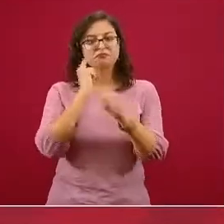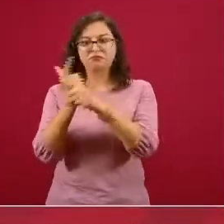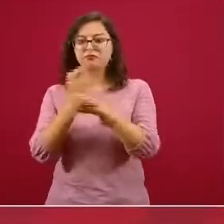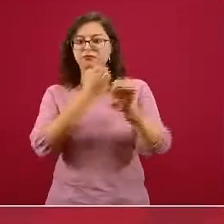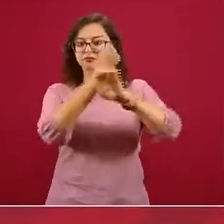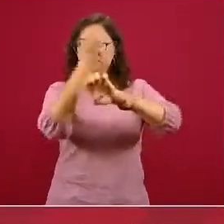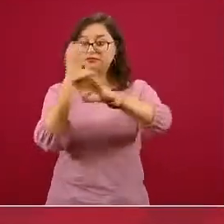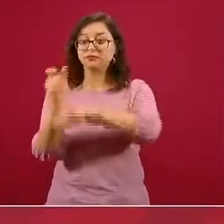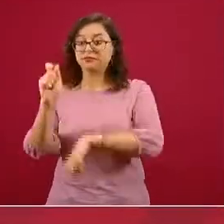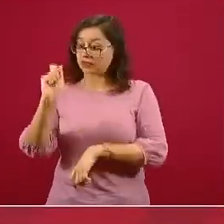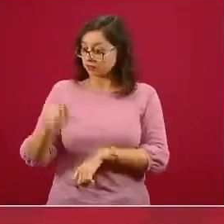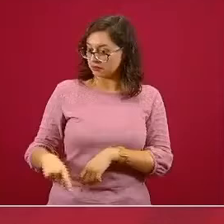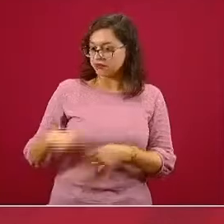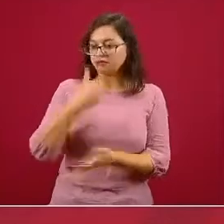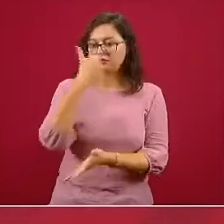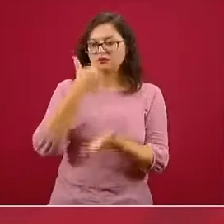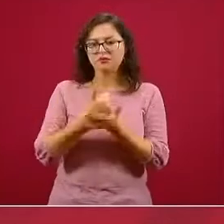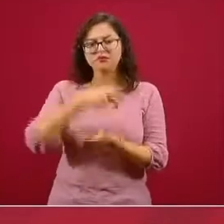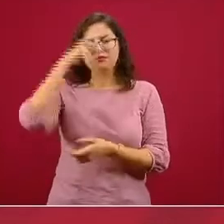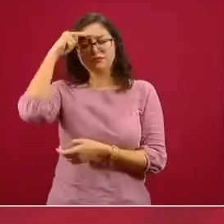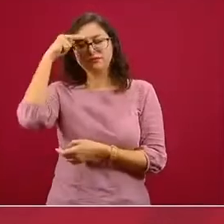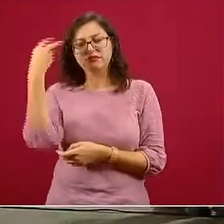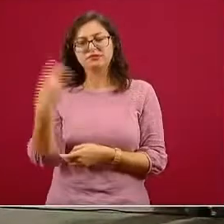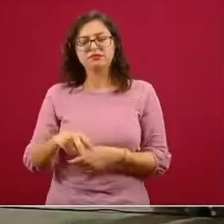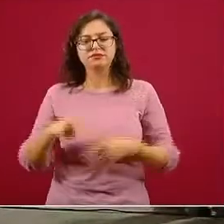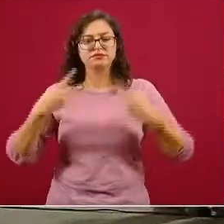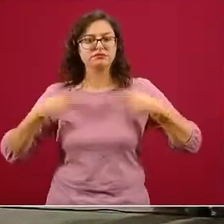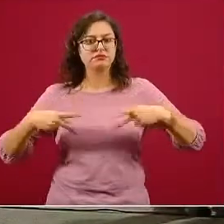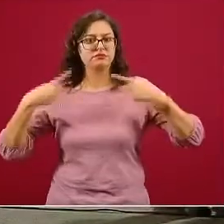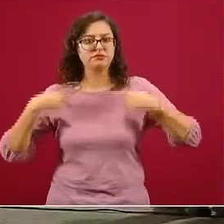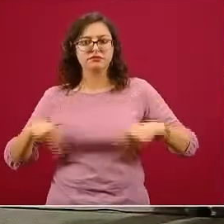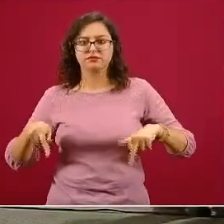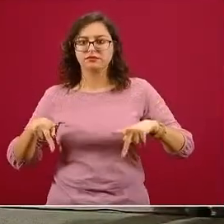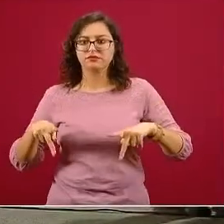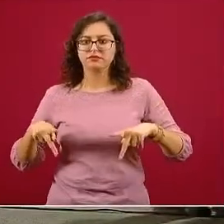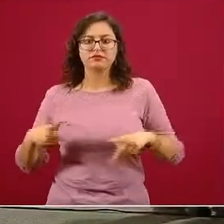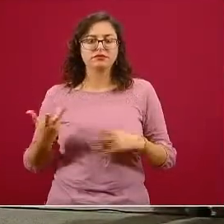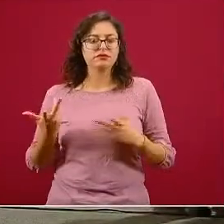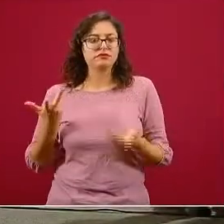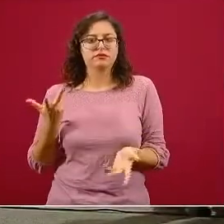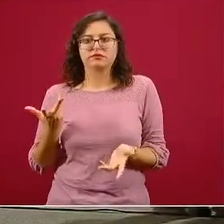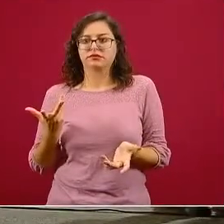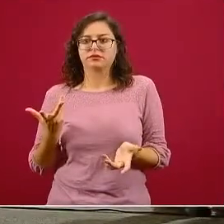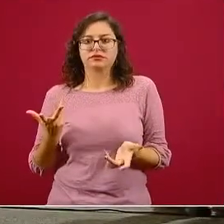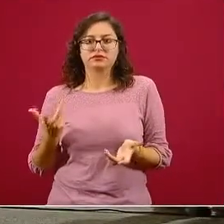federativas, incluyendo la Ciudad de México, ha habido una renta o un proceso de renta